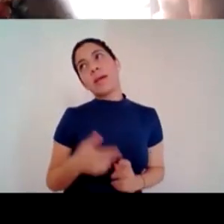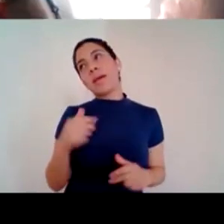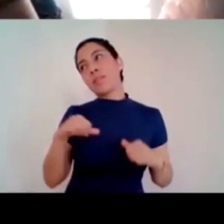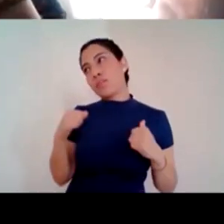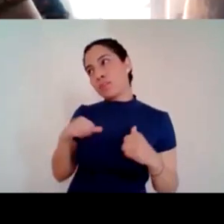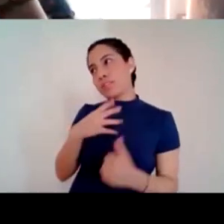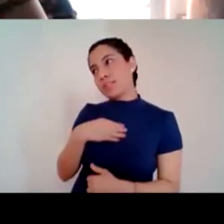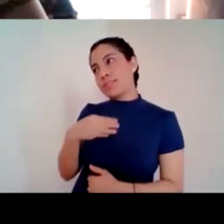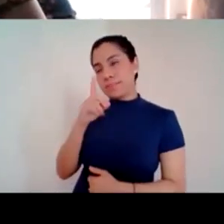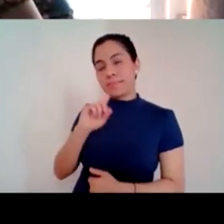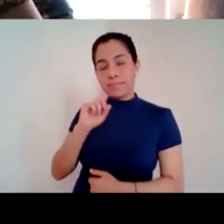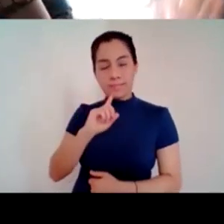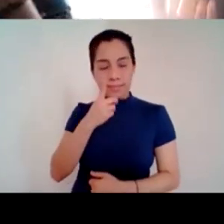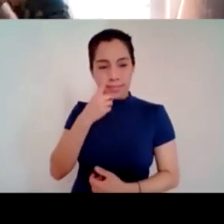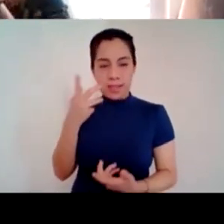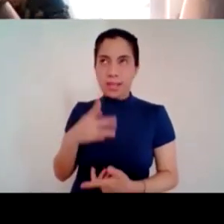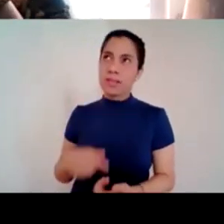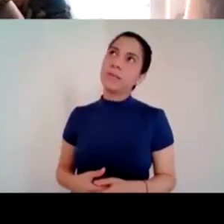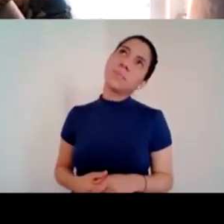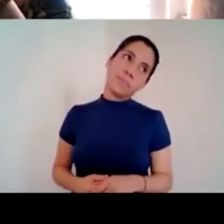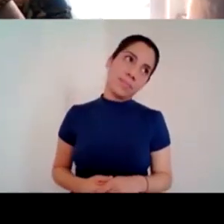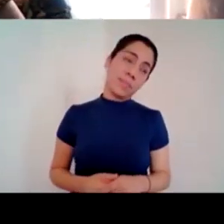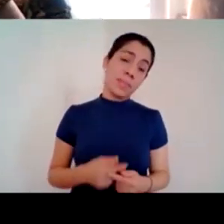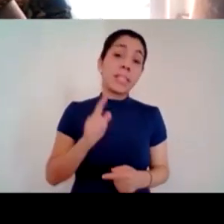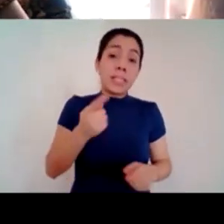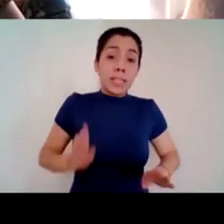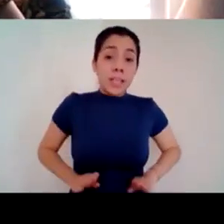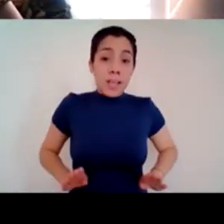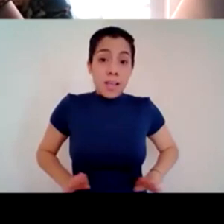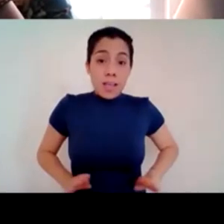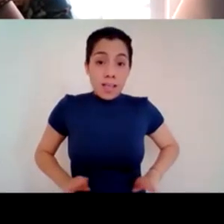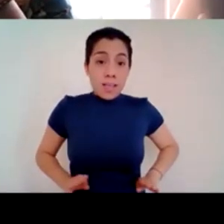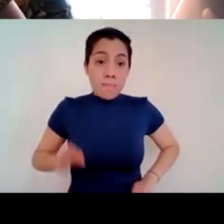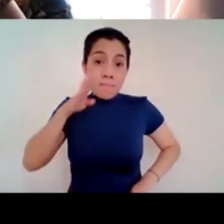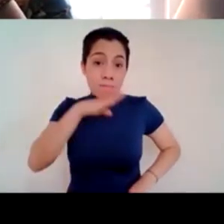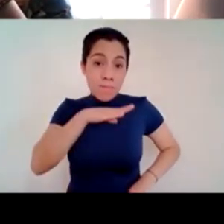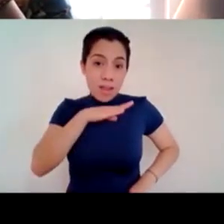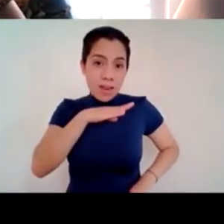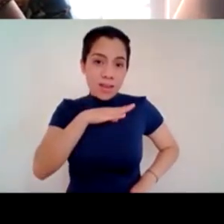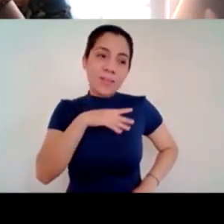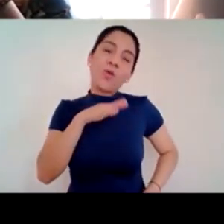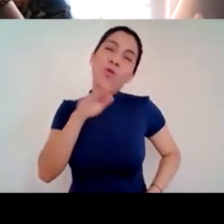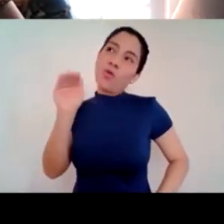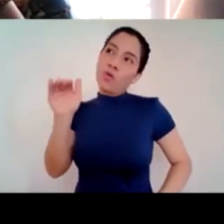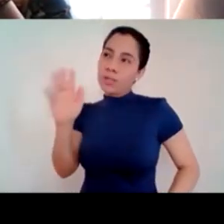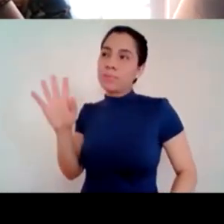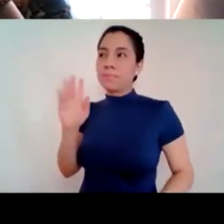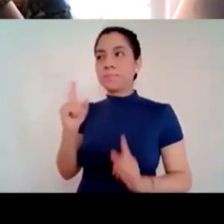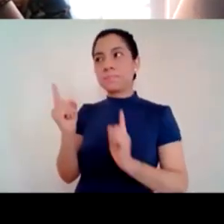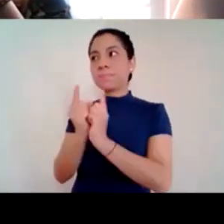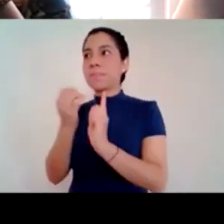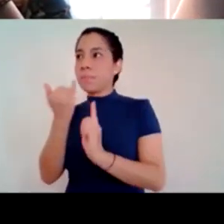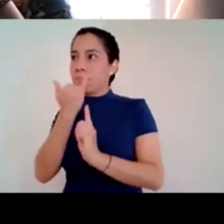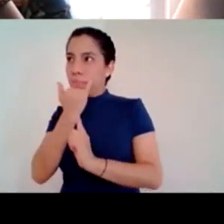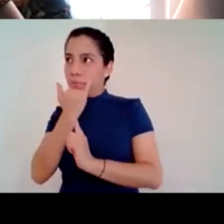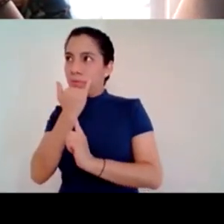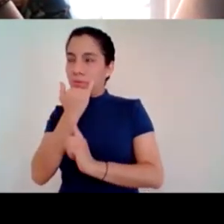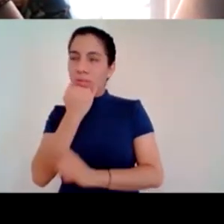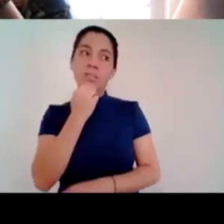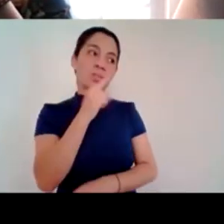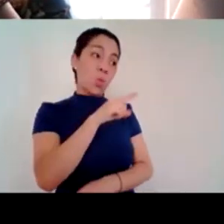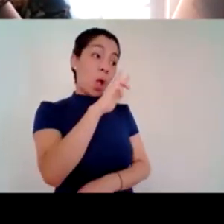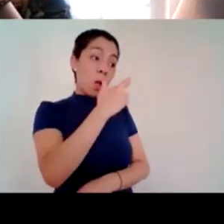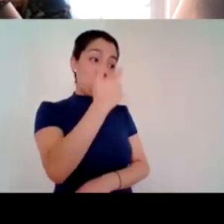que hizo la que tuvo la conducta inapropiada llega con la otra y dice me perdonas y casi siempre la otra dice acuérdate que ya estábamos